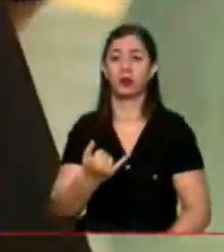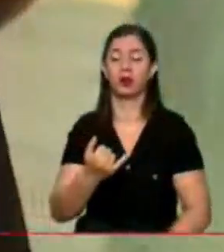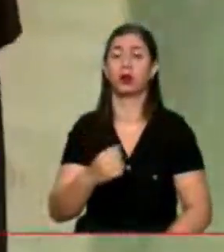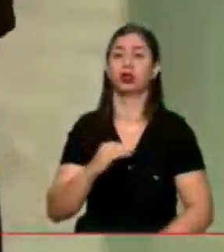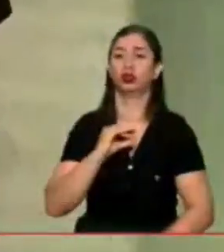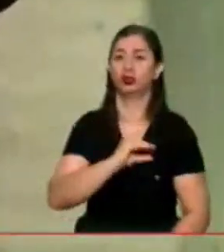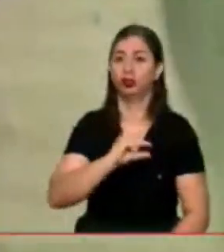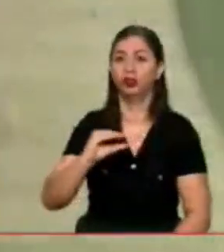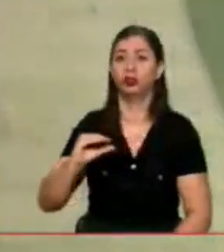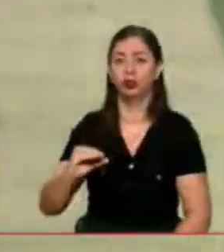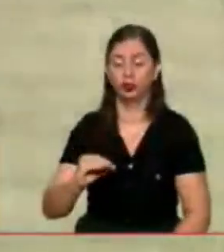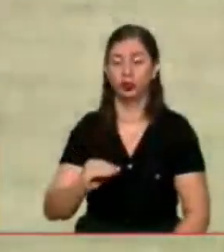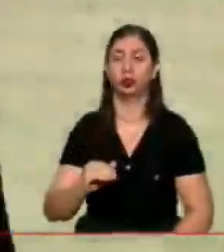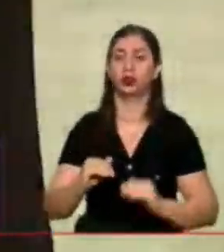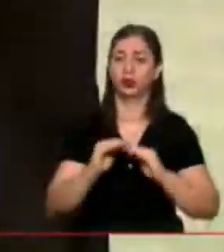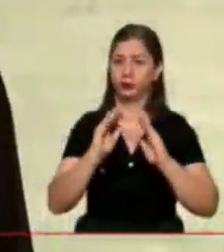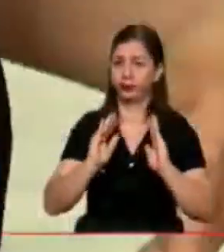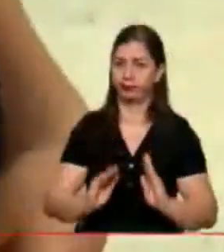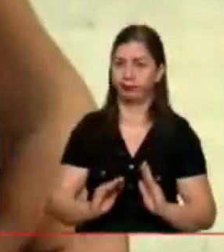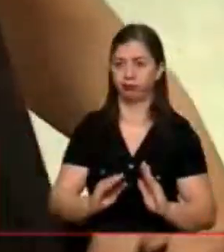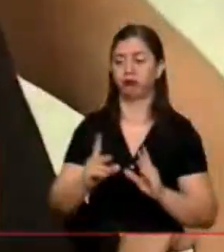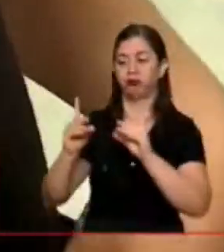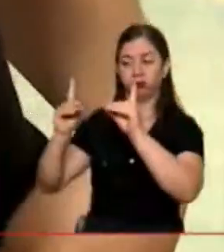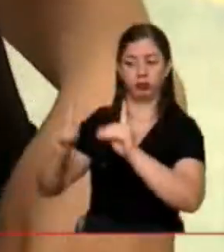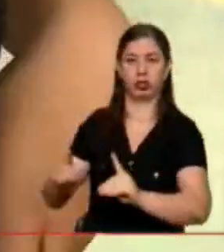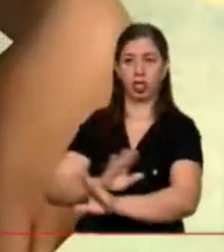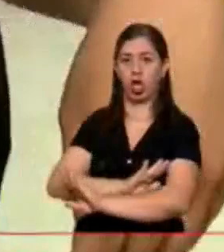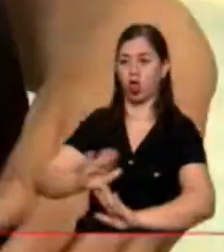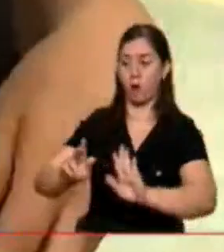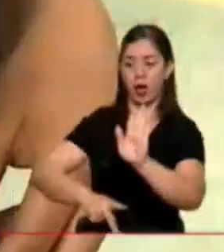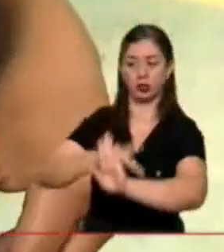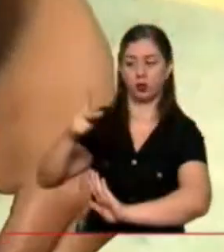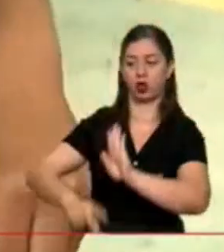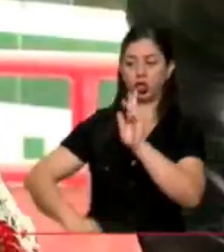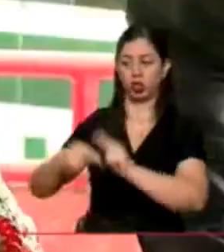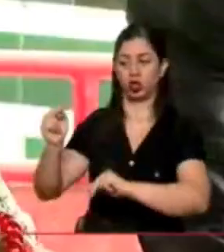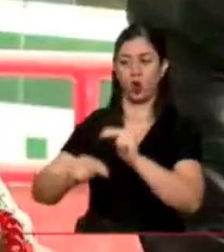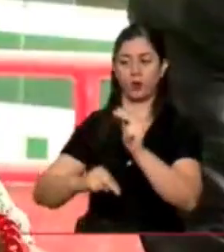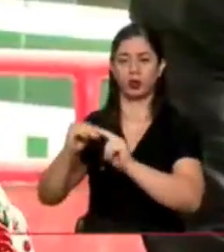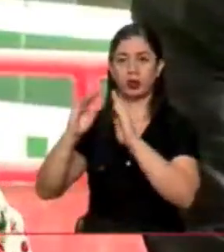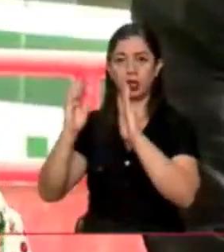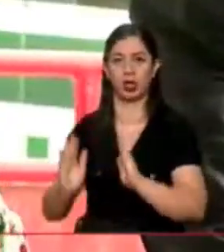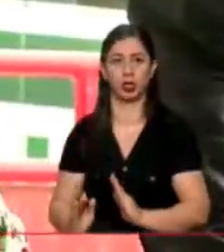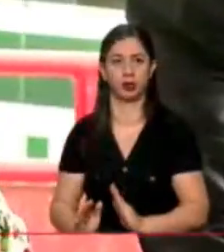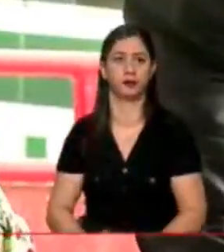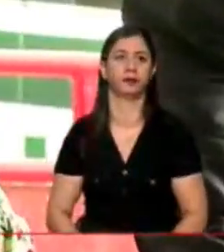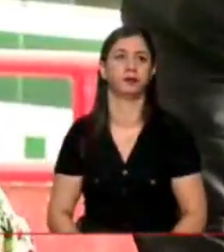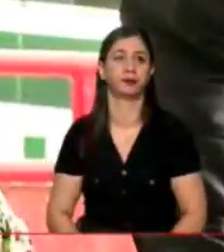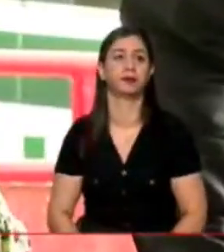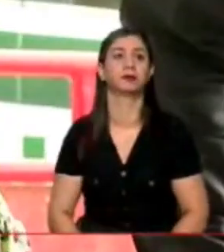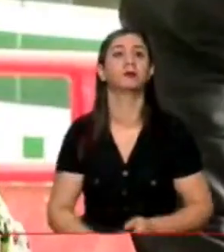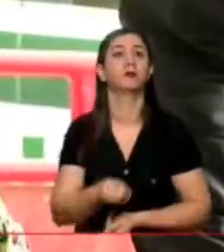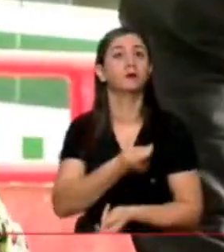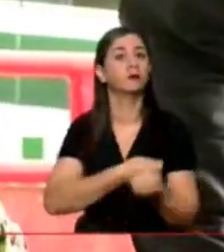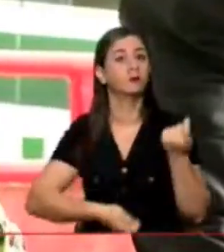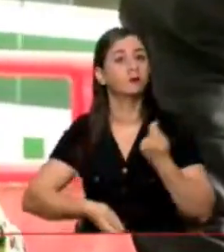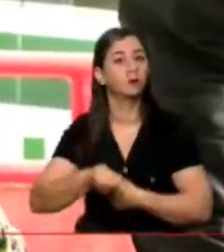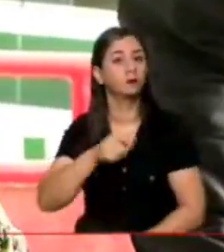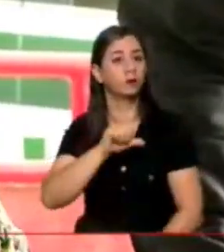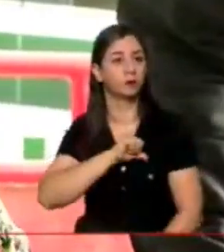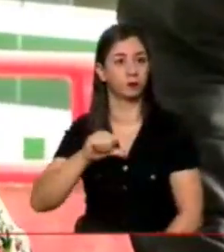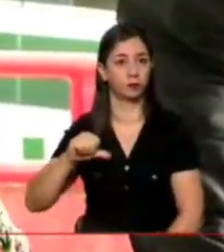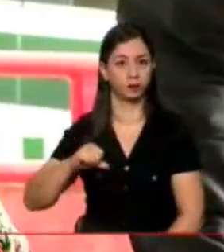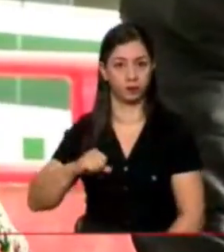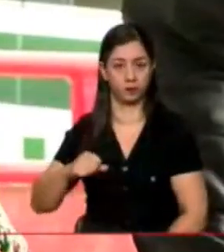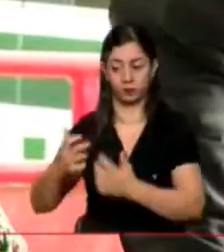de subsidios de vivienda habrían originado la decisión de suspender el proyecto. Hay una relación comercial, privada,